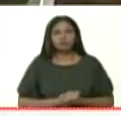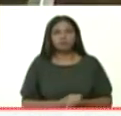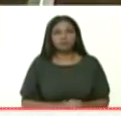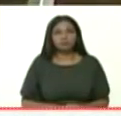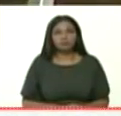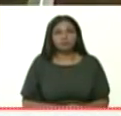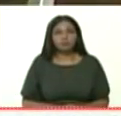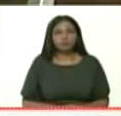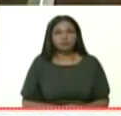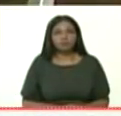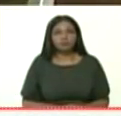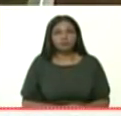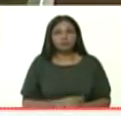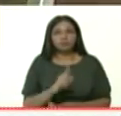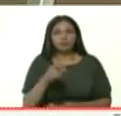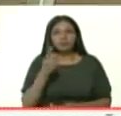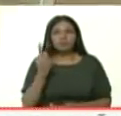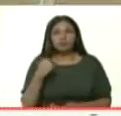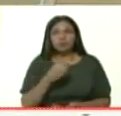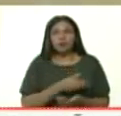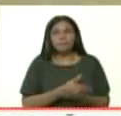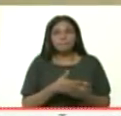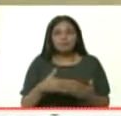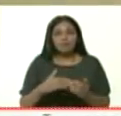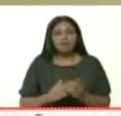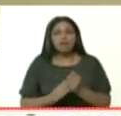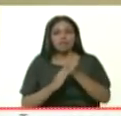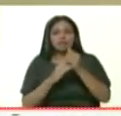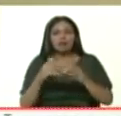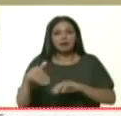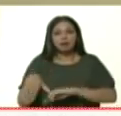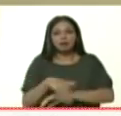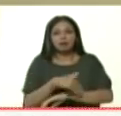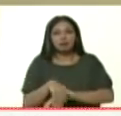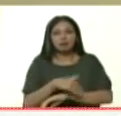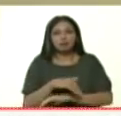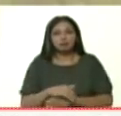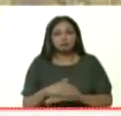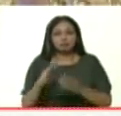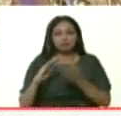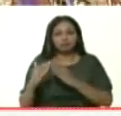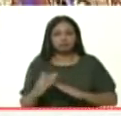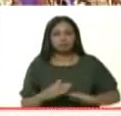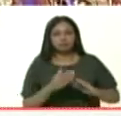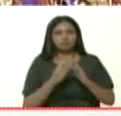así tenemos a miles de líderes en las calles, en las comunidades.